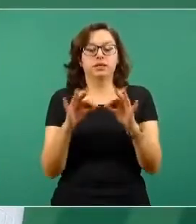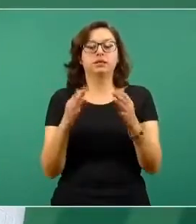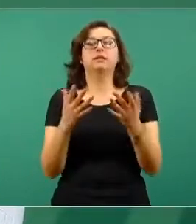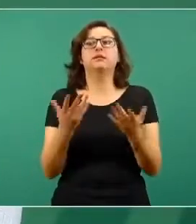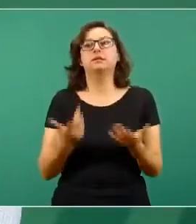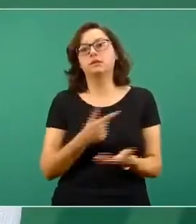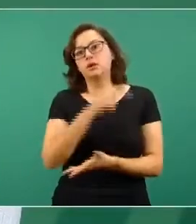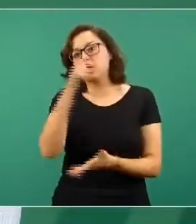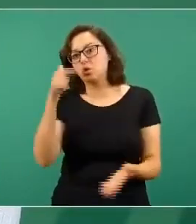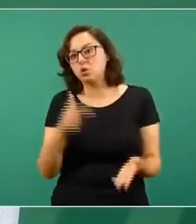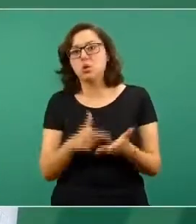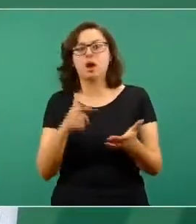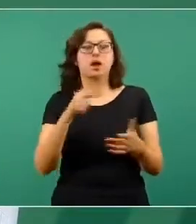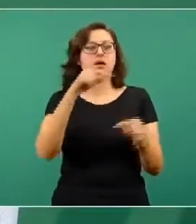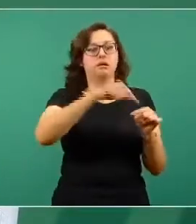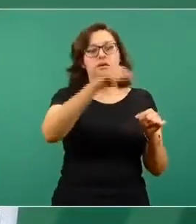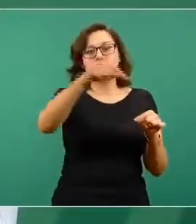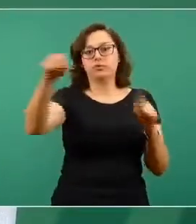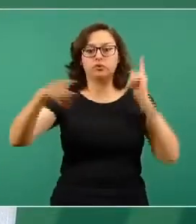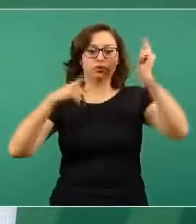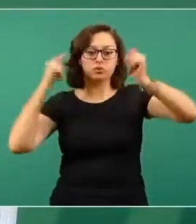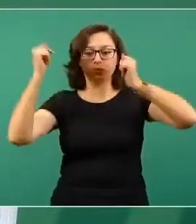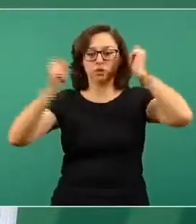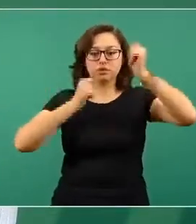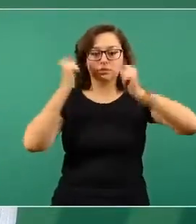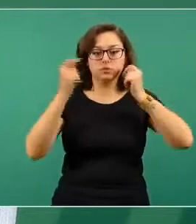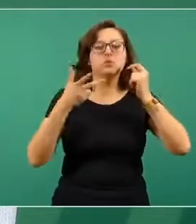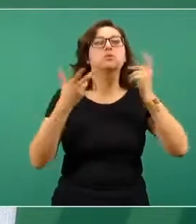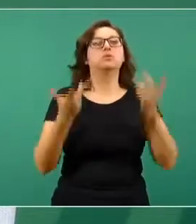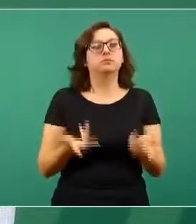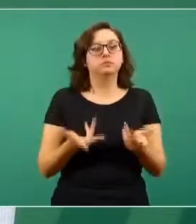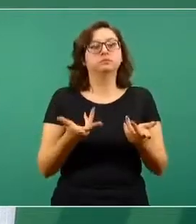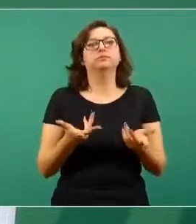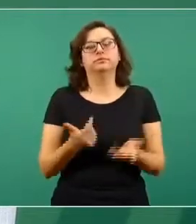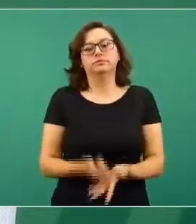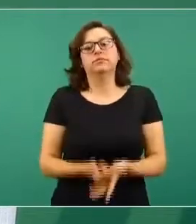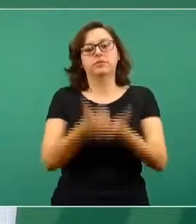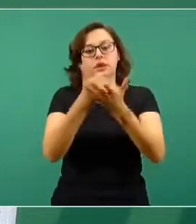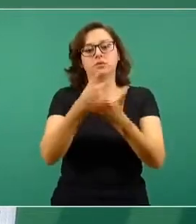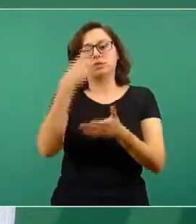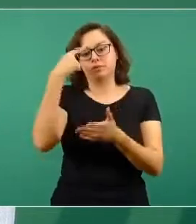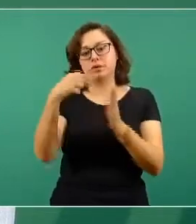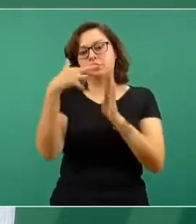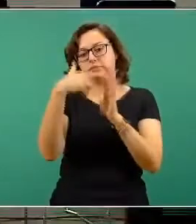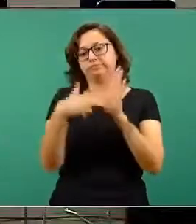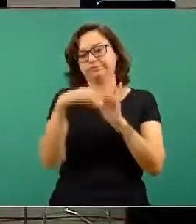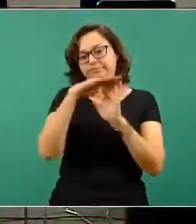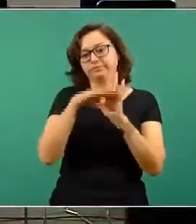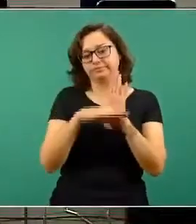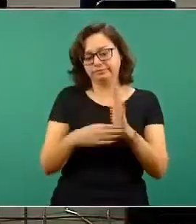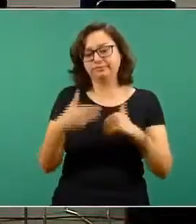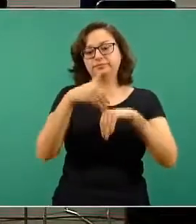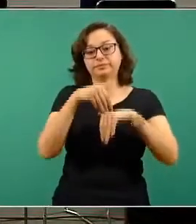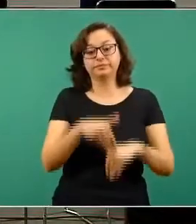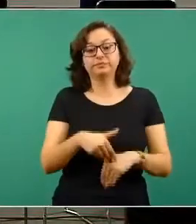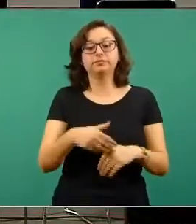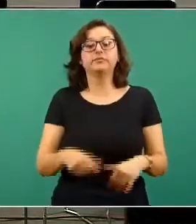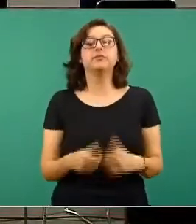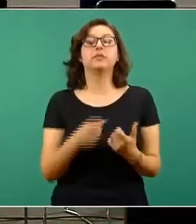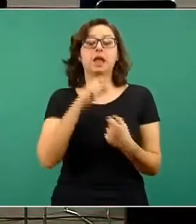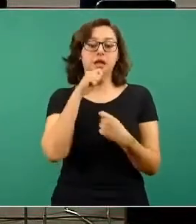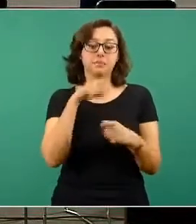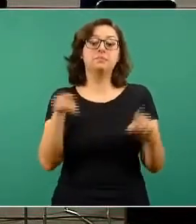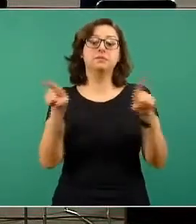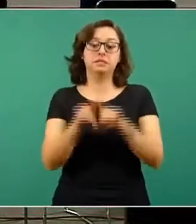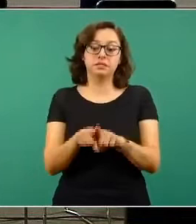todo en las áreas turísticas, pues obviamente es lo que puede contribuir a que esto se lleve a cabo. Y la responsabilidad también